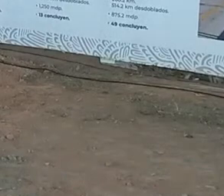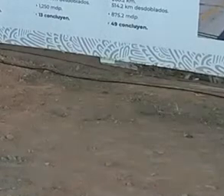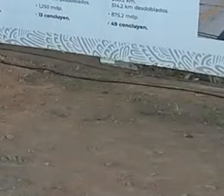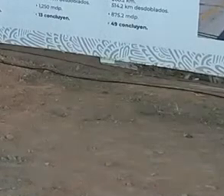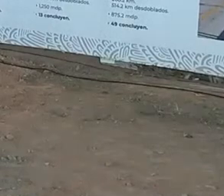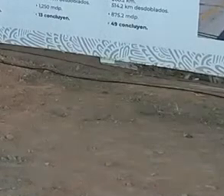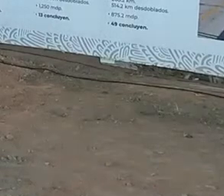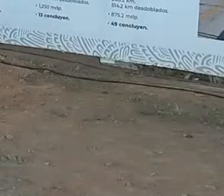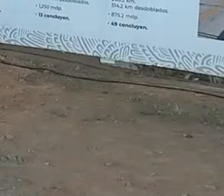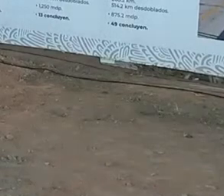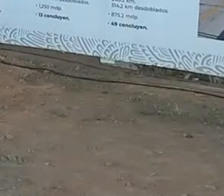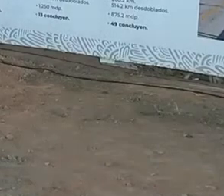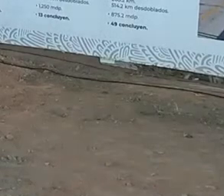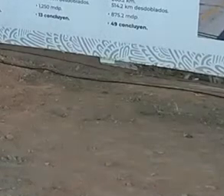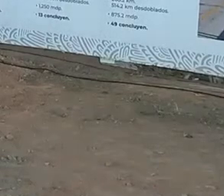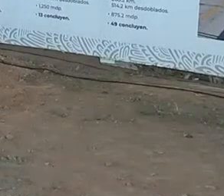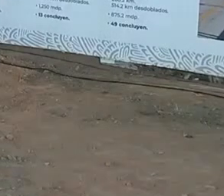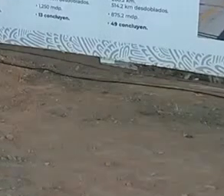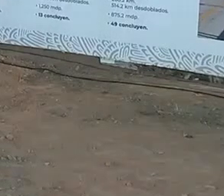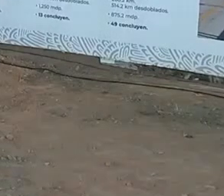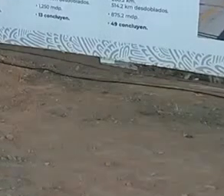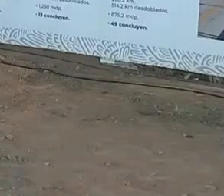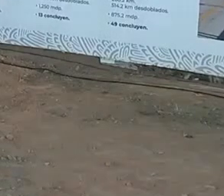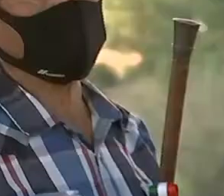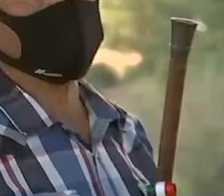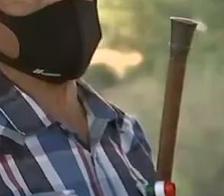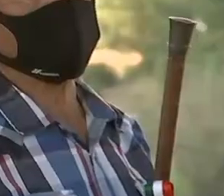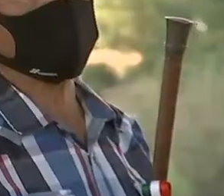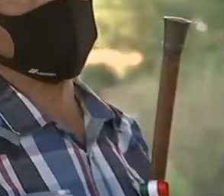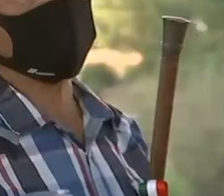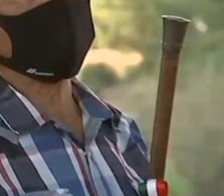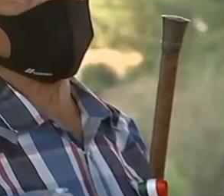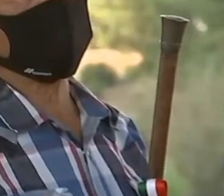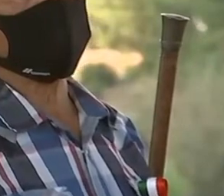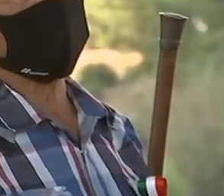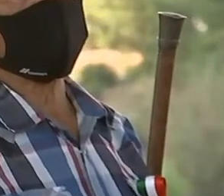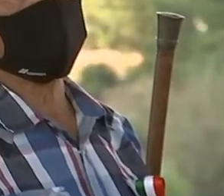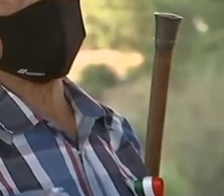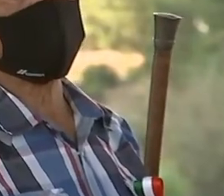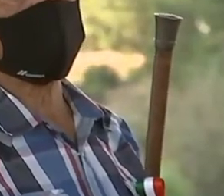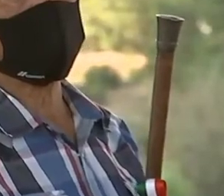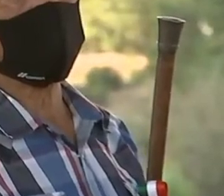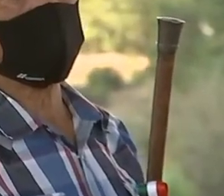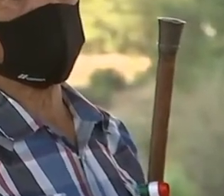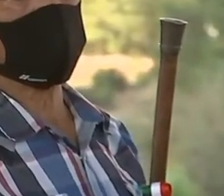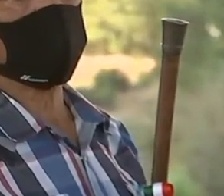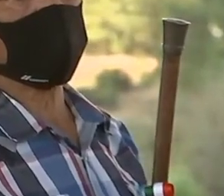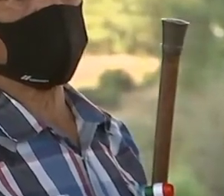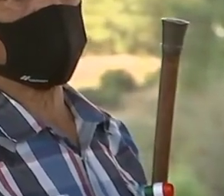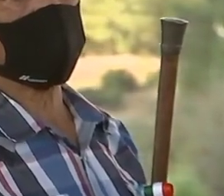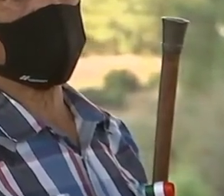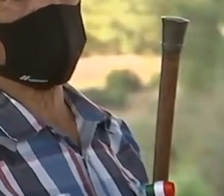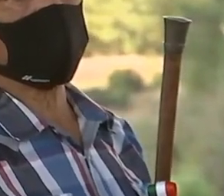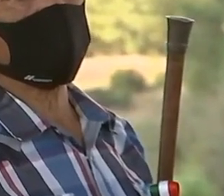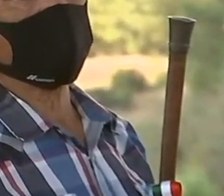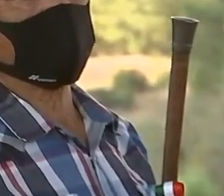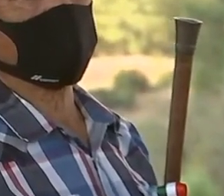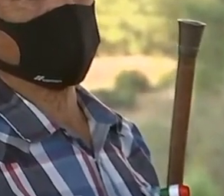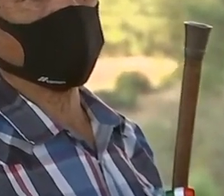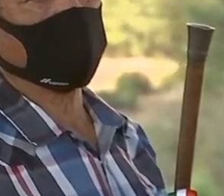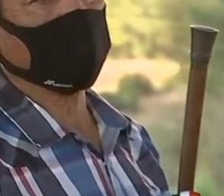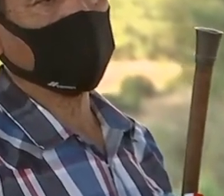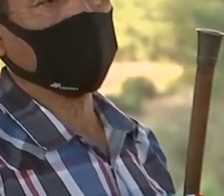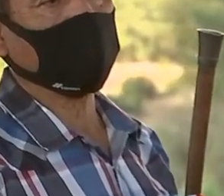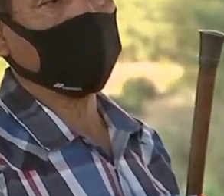con 133 municipios. Y aquí diría uno, bueno, ¿por qué si ahora fueron 108, ahora 133, solamente se inauguraron 25? Porque